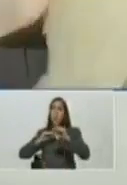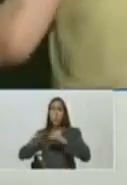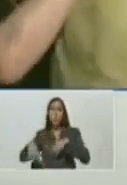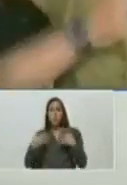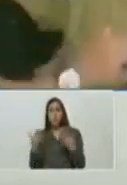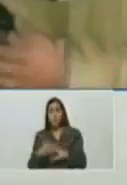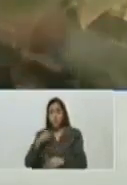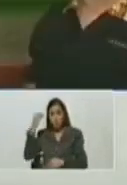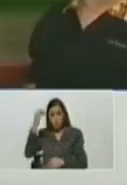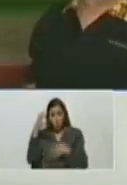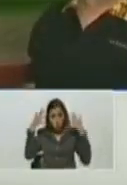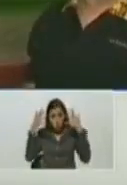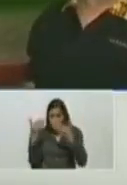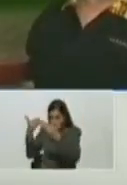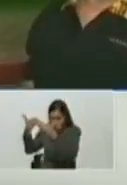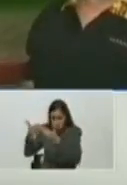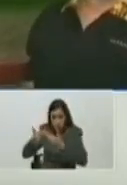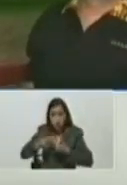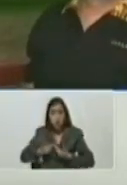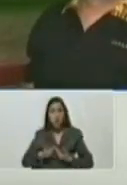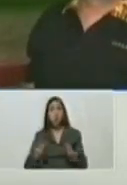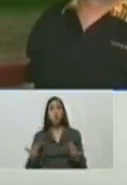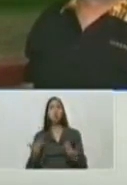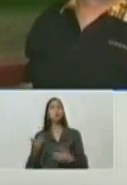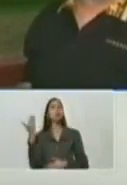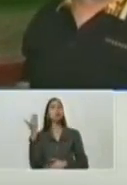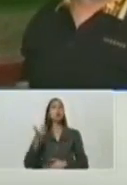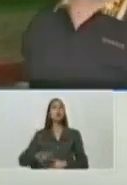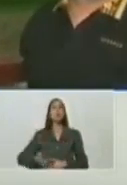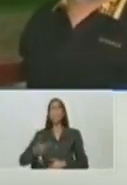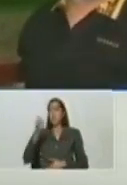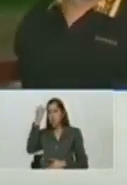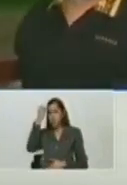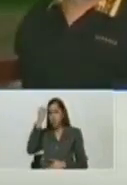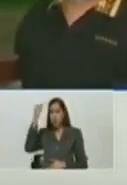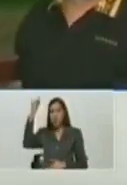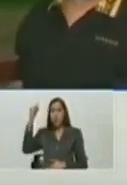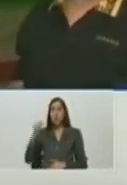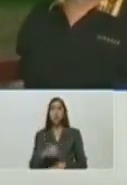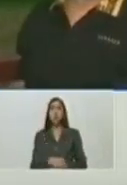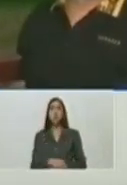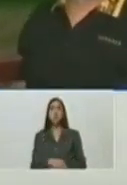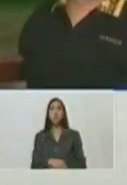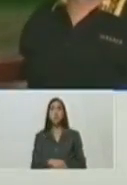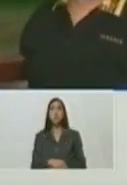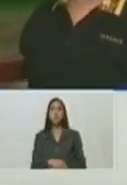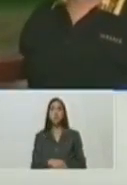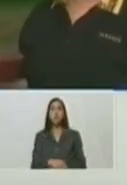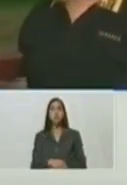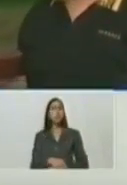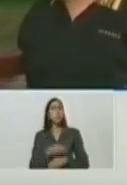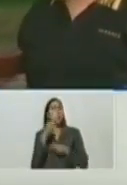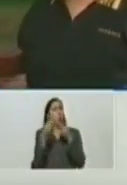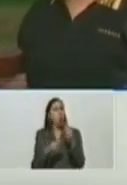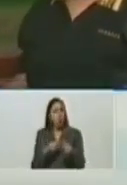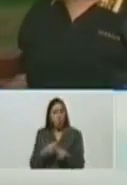buenos consejos, buenas apreciaciones. Muy, pero muy inteligente, Diego Armando Maradona. ¿Cómo nos hace